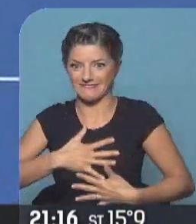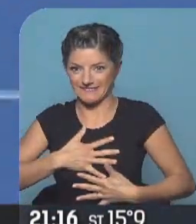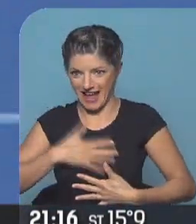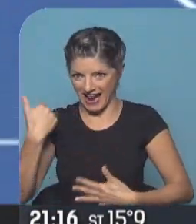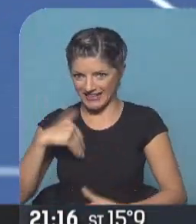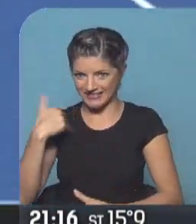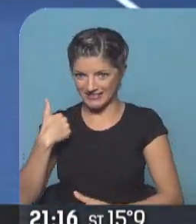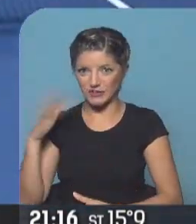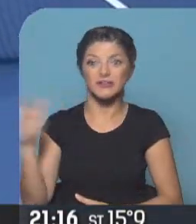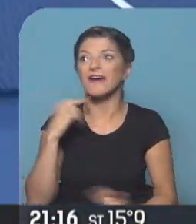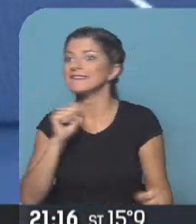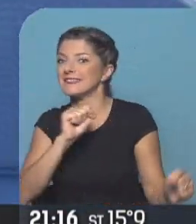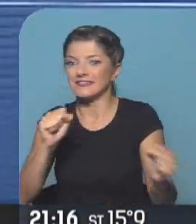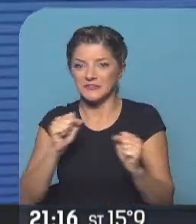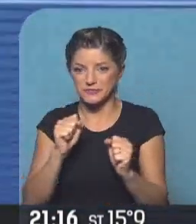locura en el Louis Armstrong.